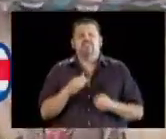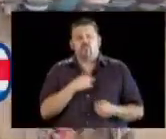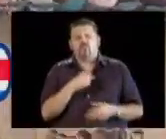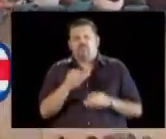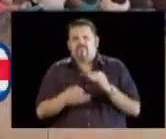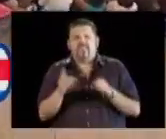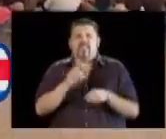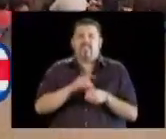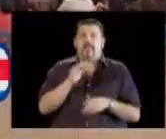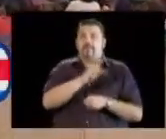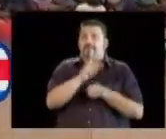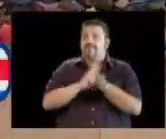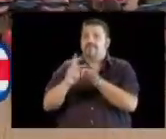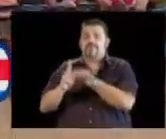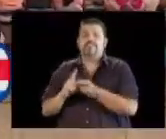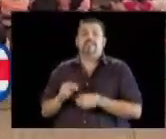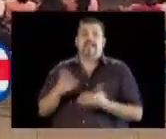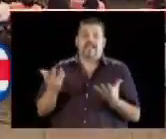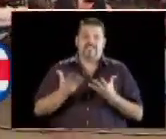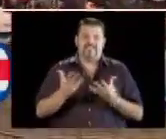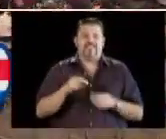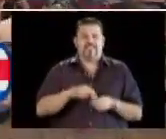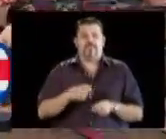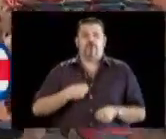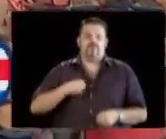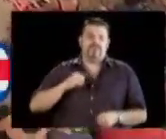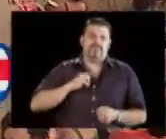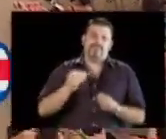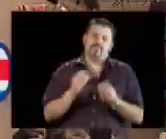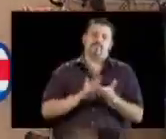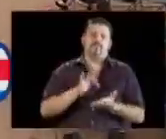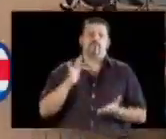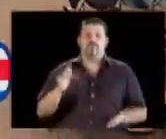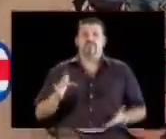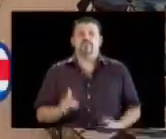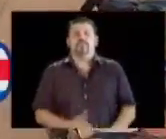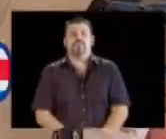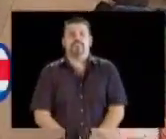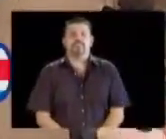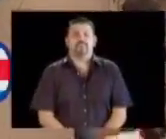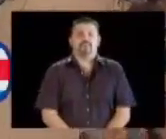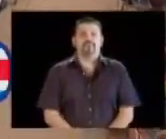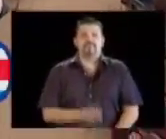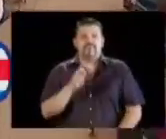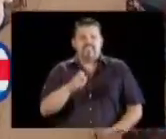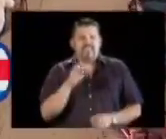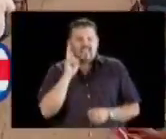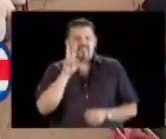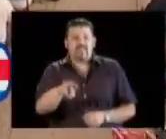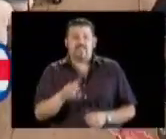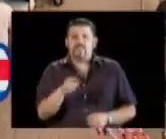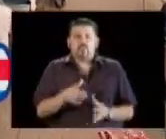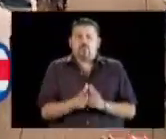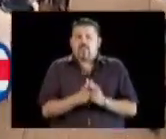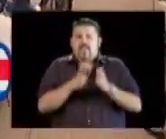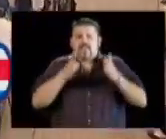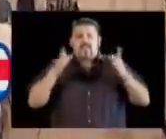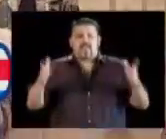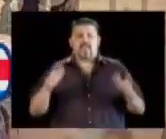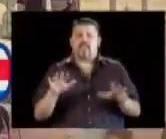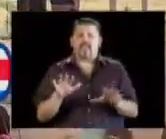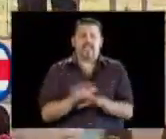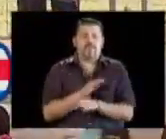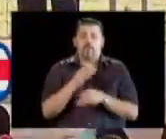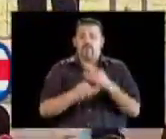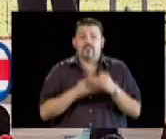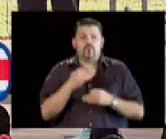de todos los países que conforman OmniLife. Gracias. Bueno, el programa se llama Un Pesito, es un gran cambio. Y funciona en